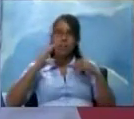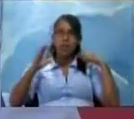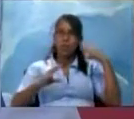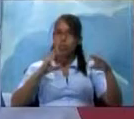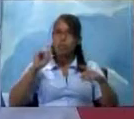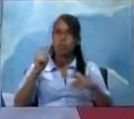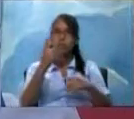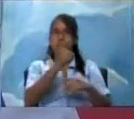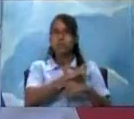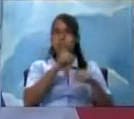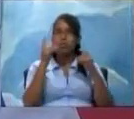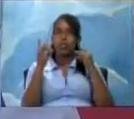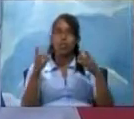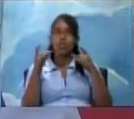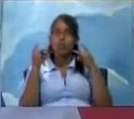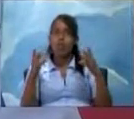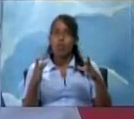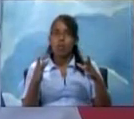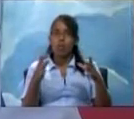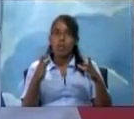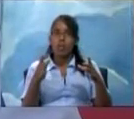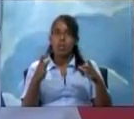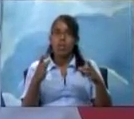alboroto, principios de dolores.